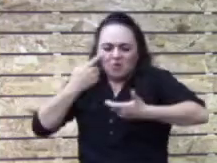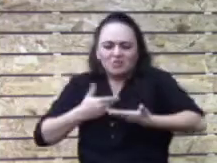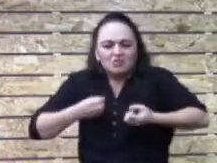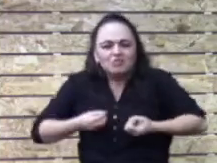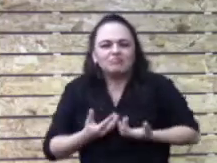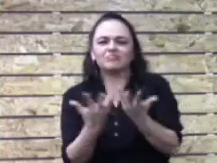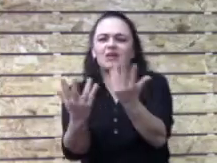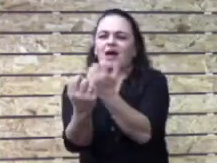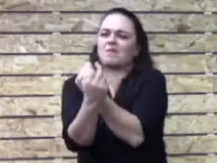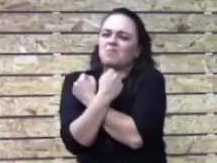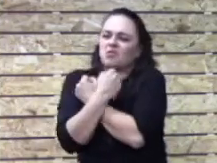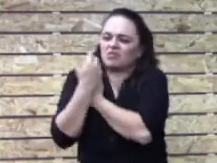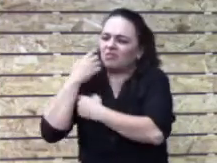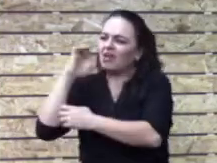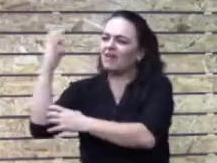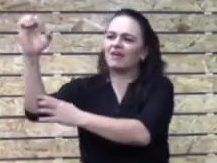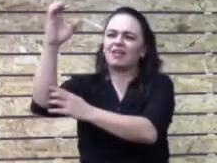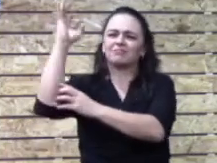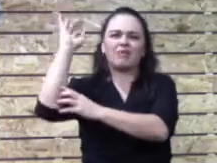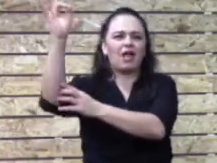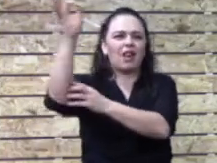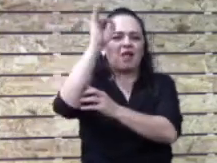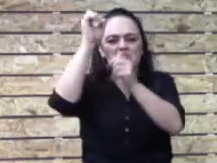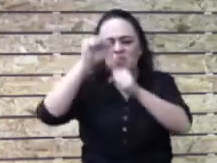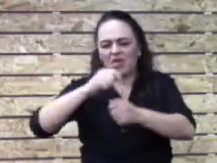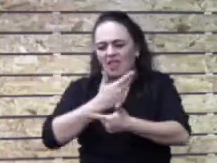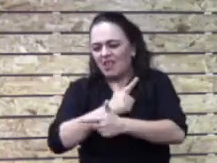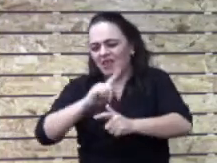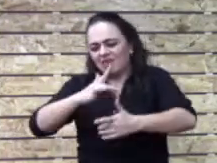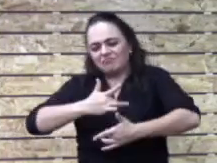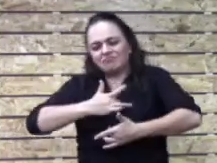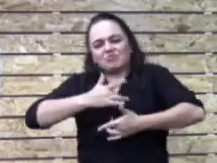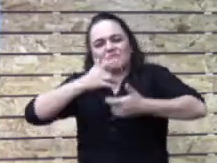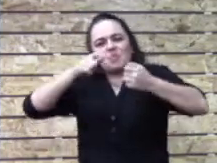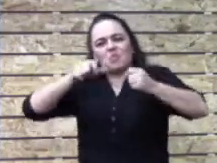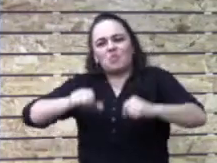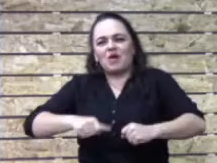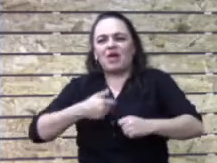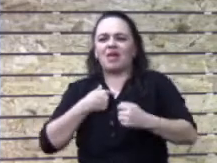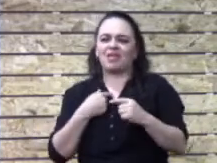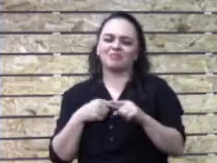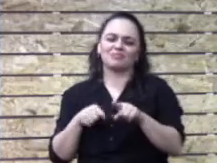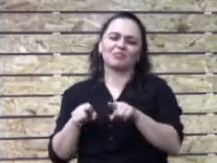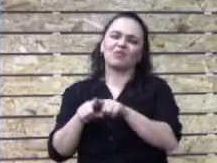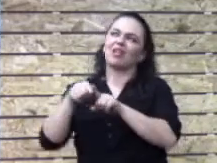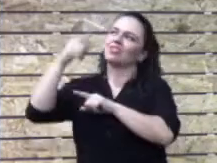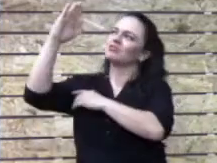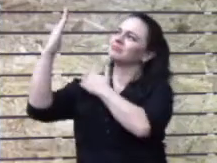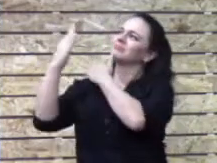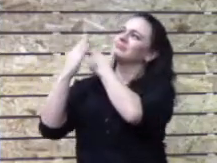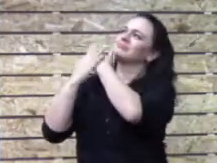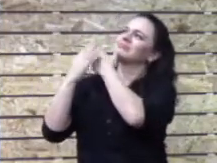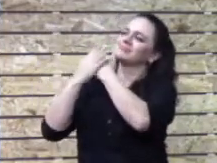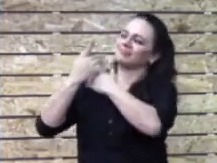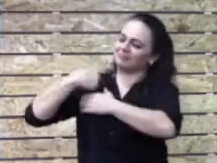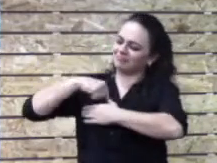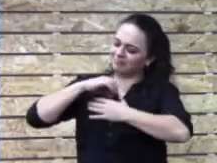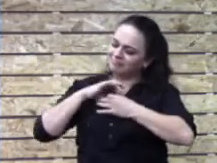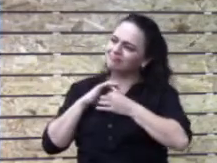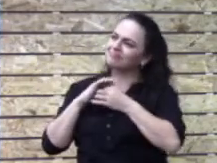hacer hoy en el nombre del Señor. Ahí donde tú estás, cierra tus ojos, eleva una oración al